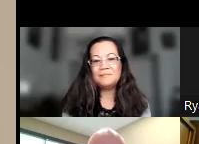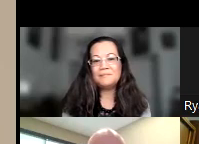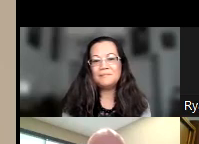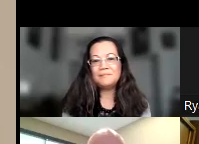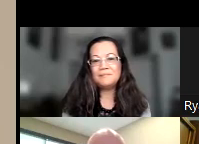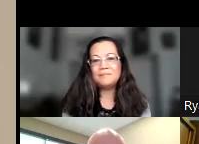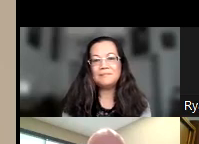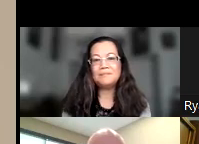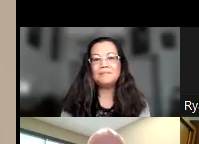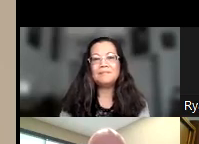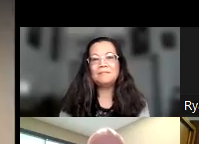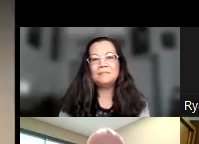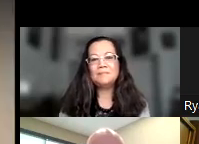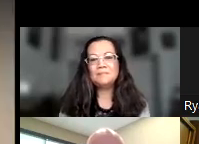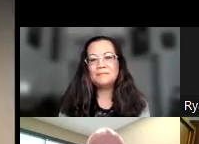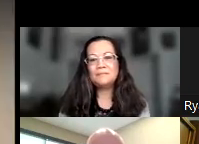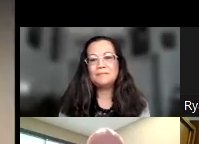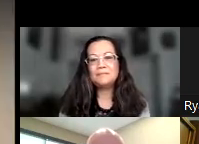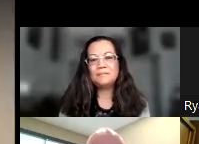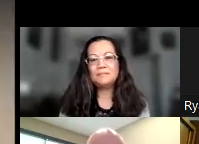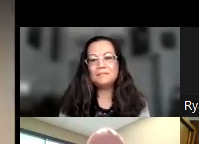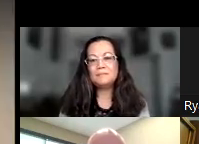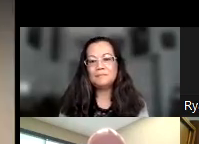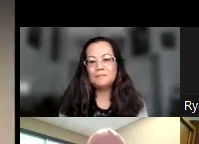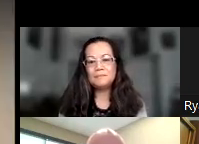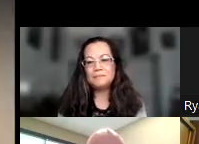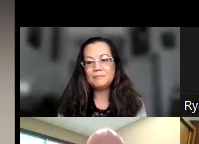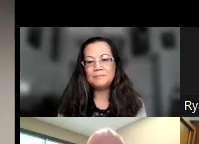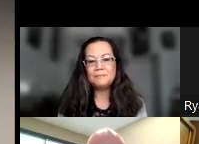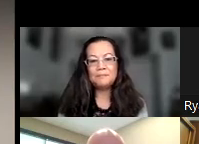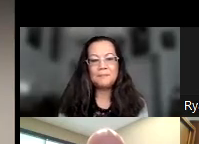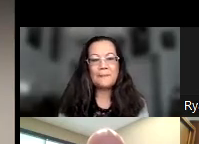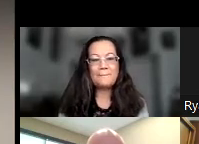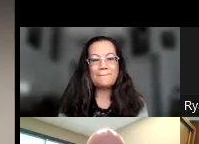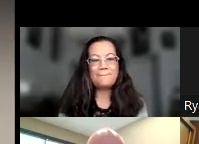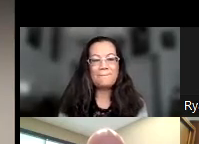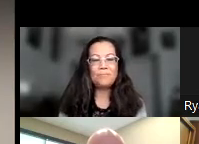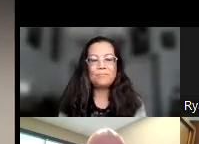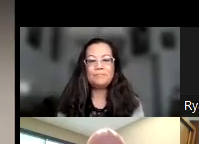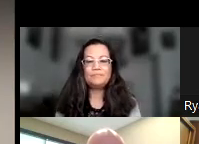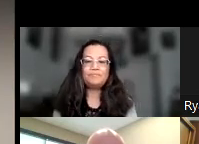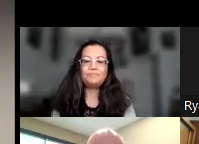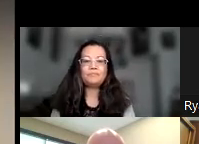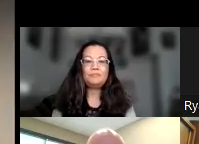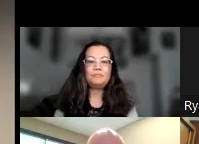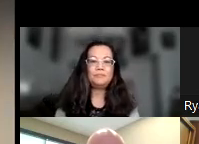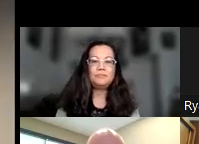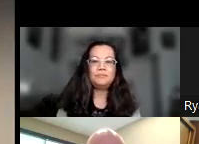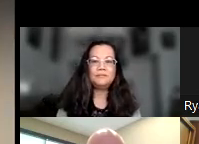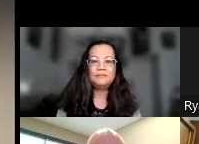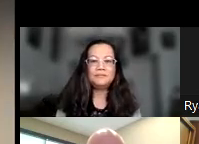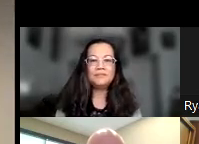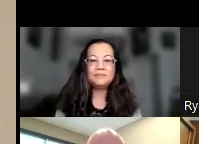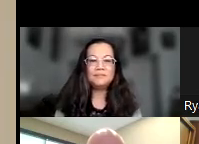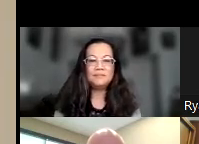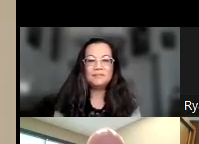Y vamos a proporcionar el apoyo para la familia para que puede tener este ayuda